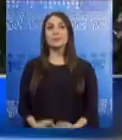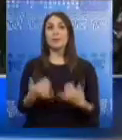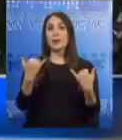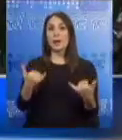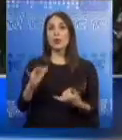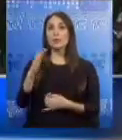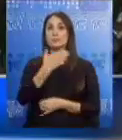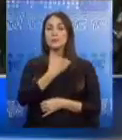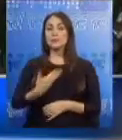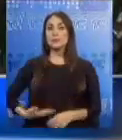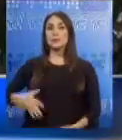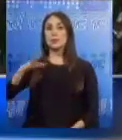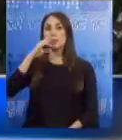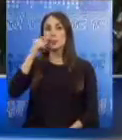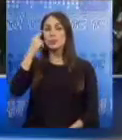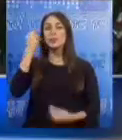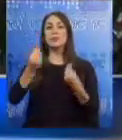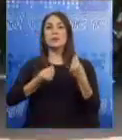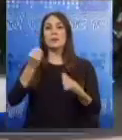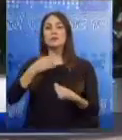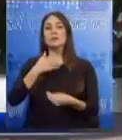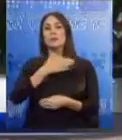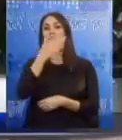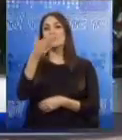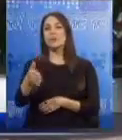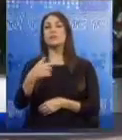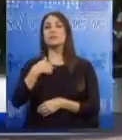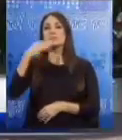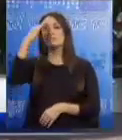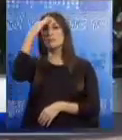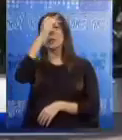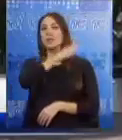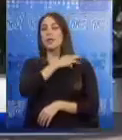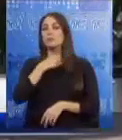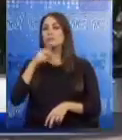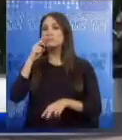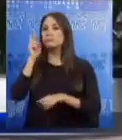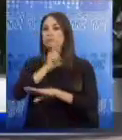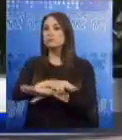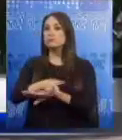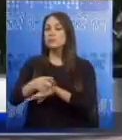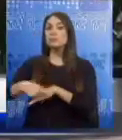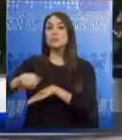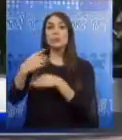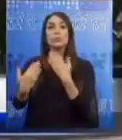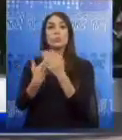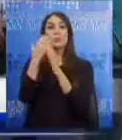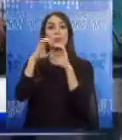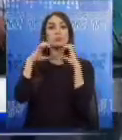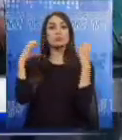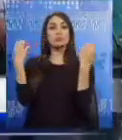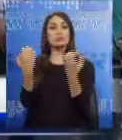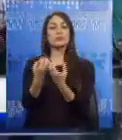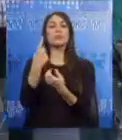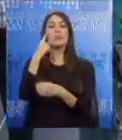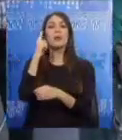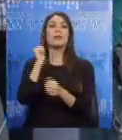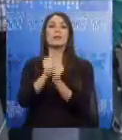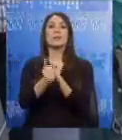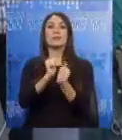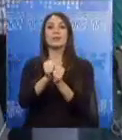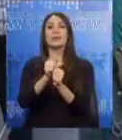presidente de la republica se encuentra en los terrenos del fuerte militar chacras donde se construirá el nuevo coliseo de deportes para machala